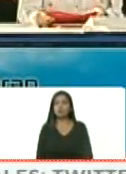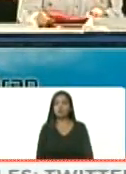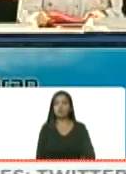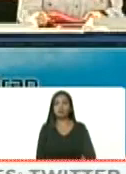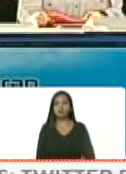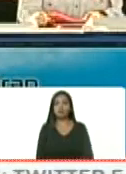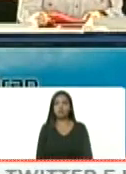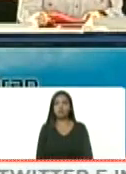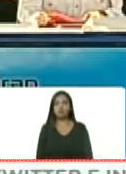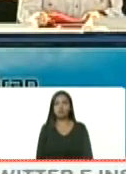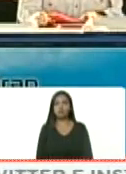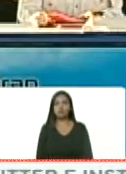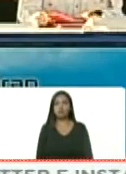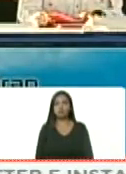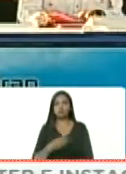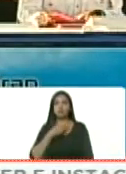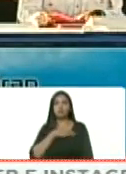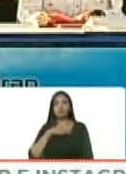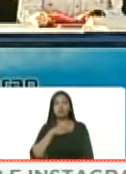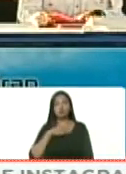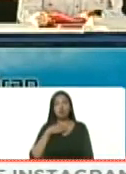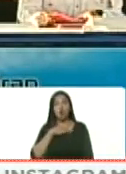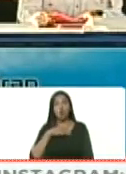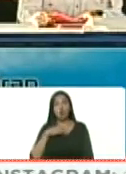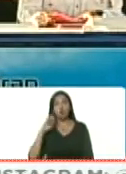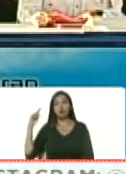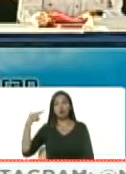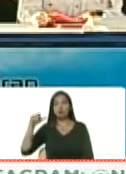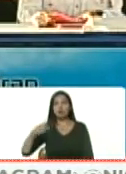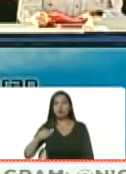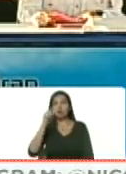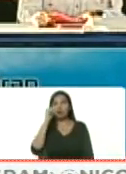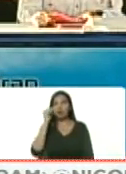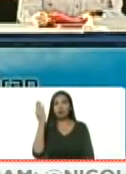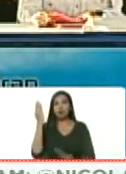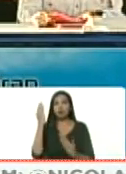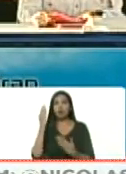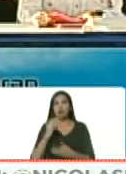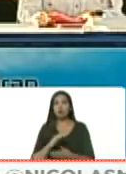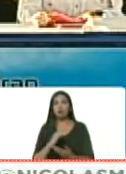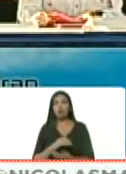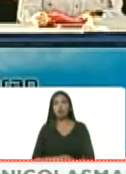ministro de Transporte, Hipólito Abreu,